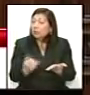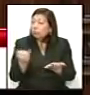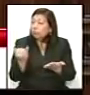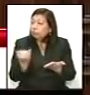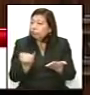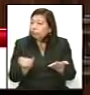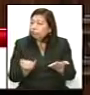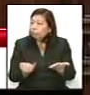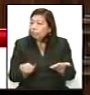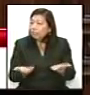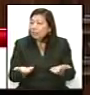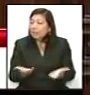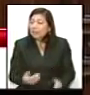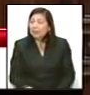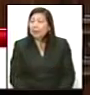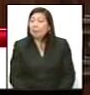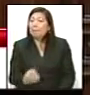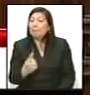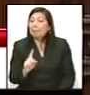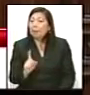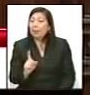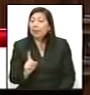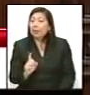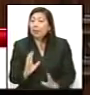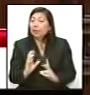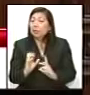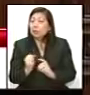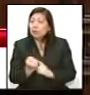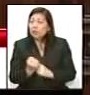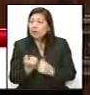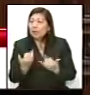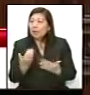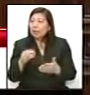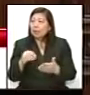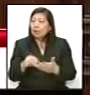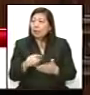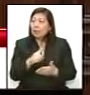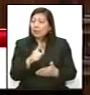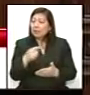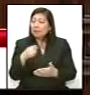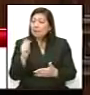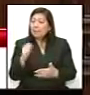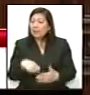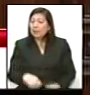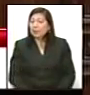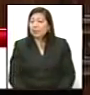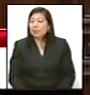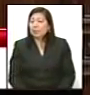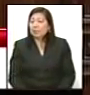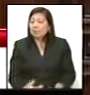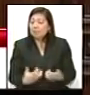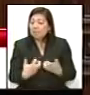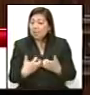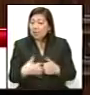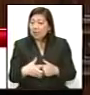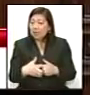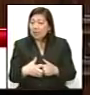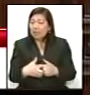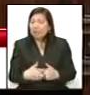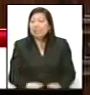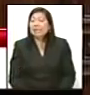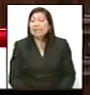diseño para la transoceánica es hecha al 100% por la empresa